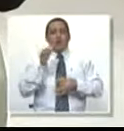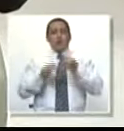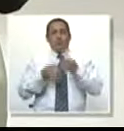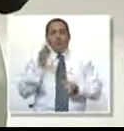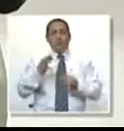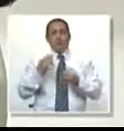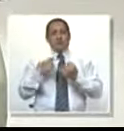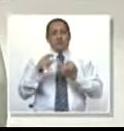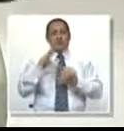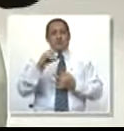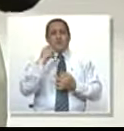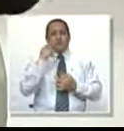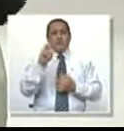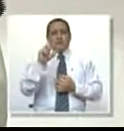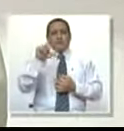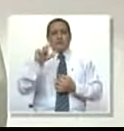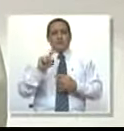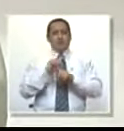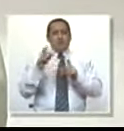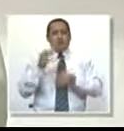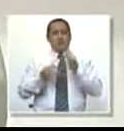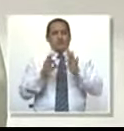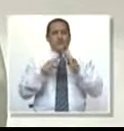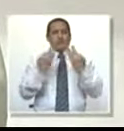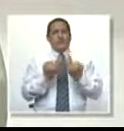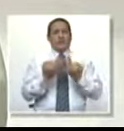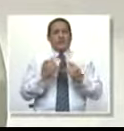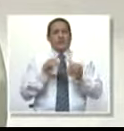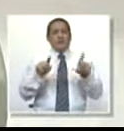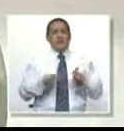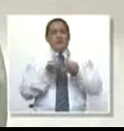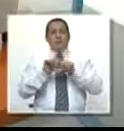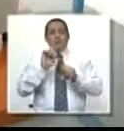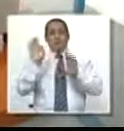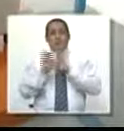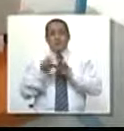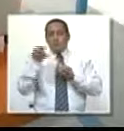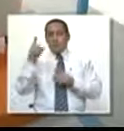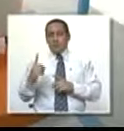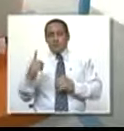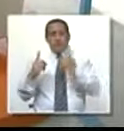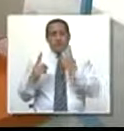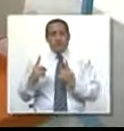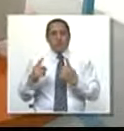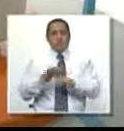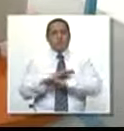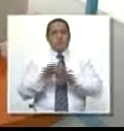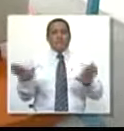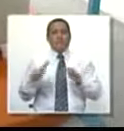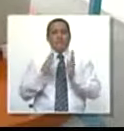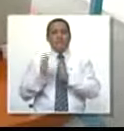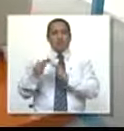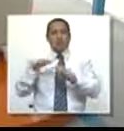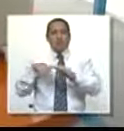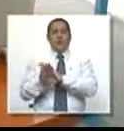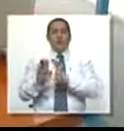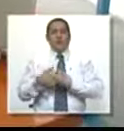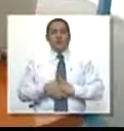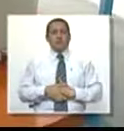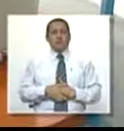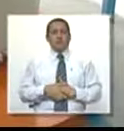juicios no los juicios civiles digamos No necesariamente los juicios de familia en los que dice si no están las partes se concluye el proceso se archiva el